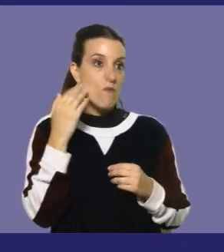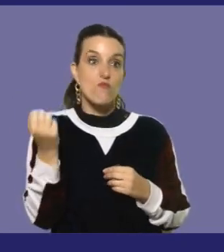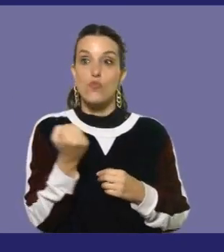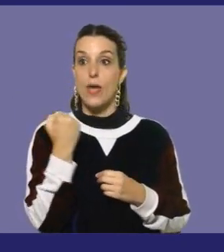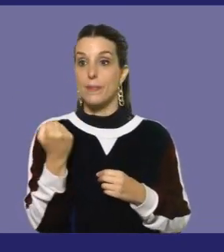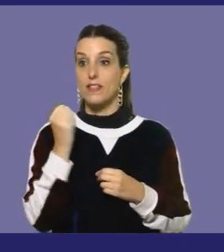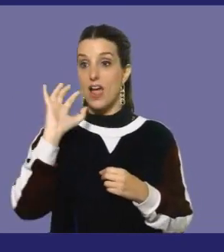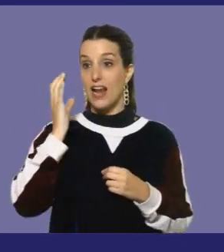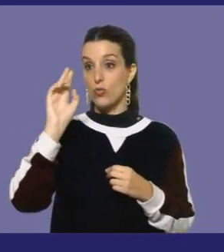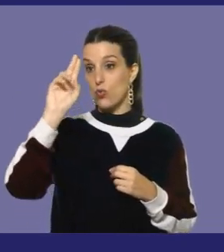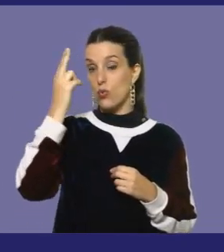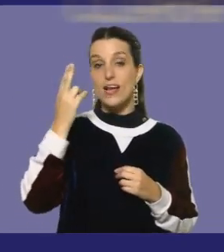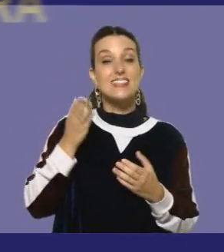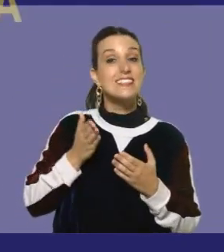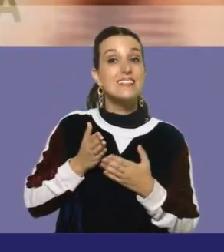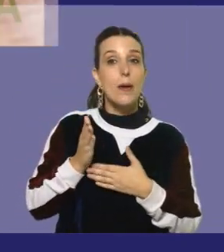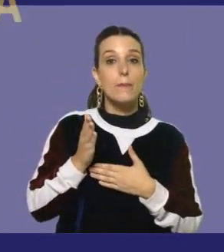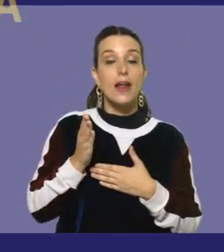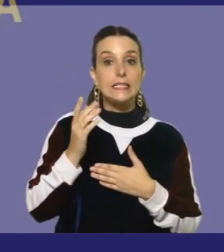radios públicas siempre, pero como tú decías,